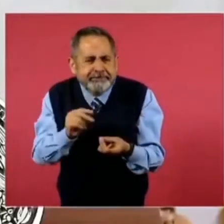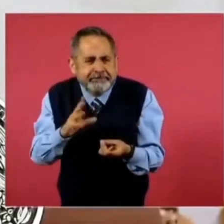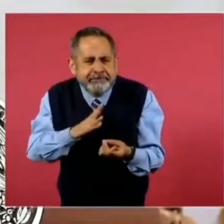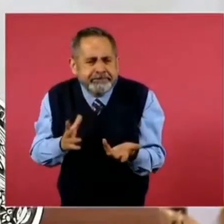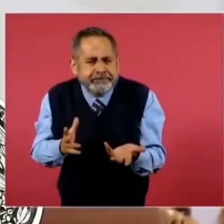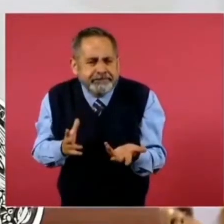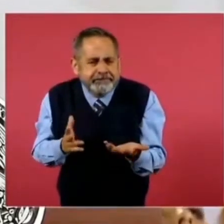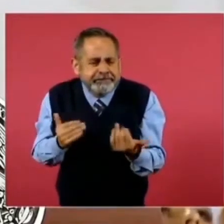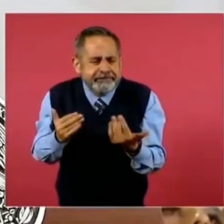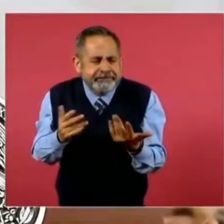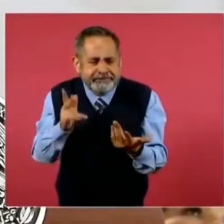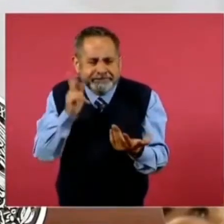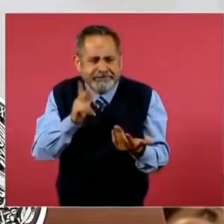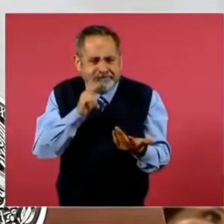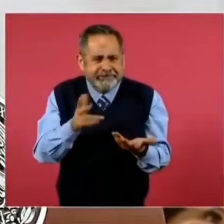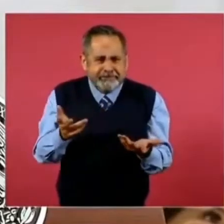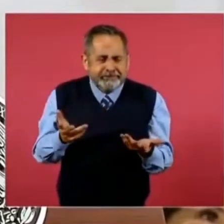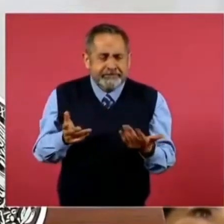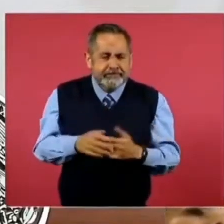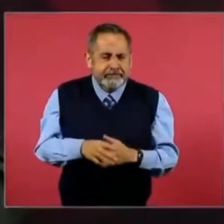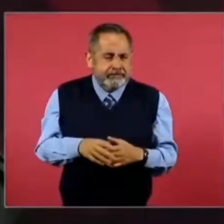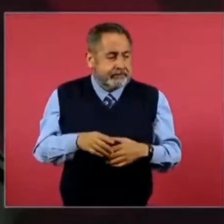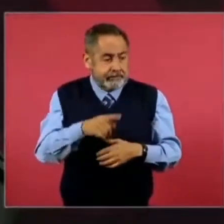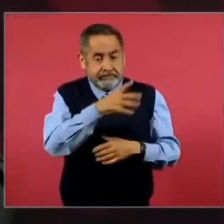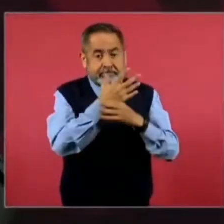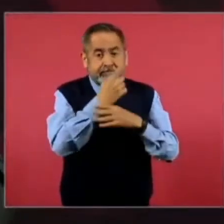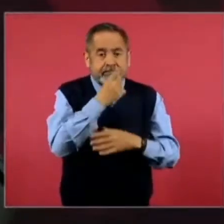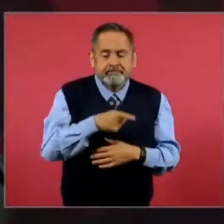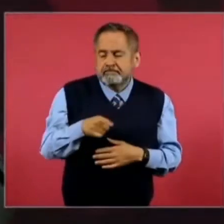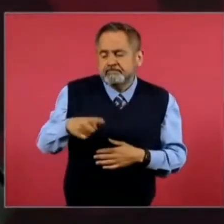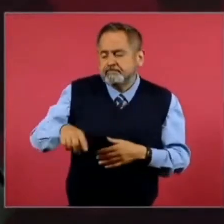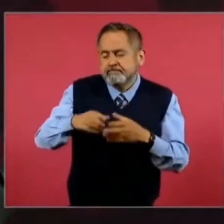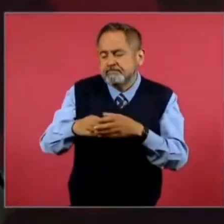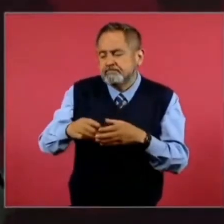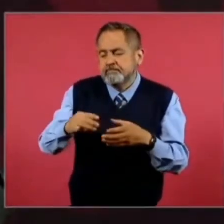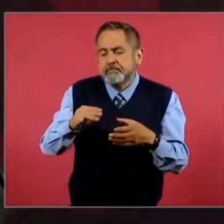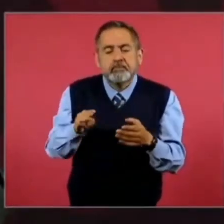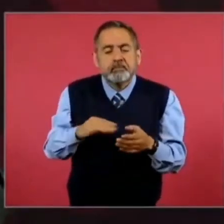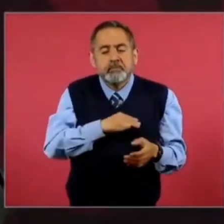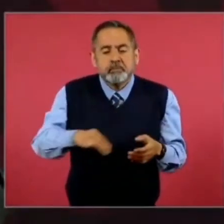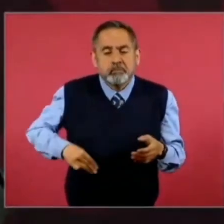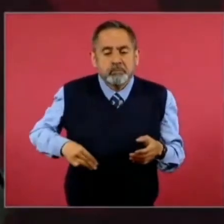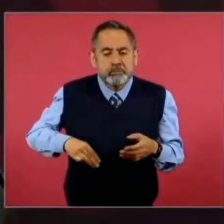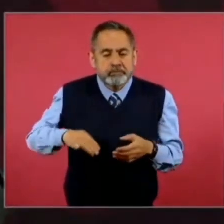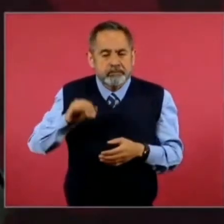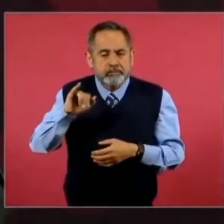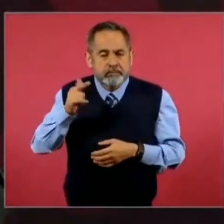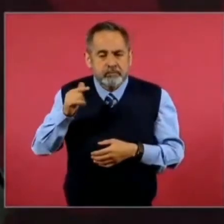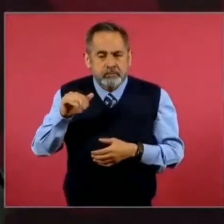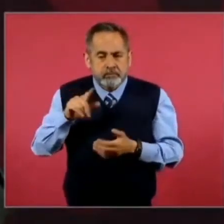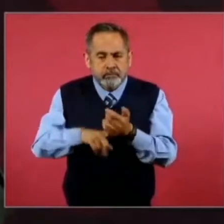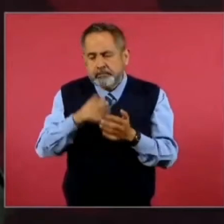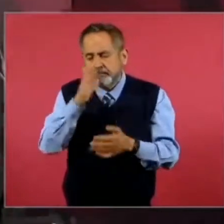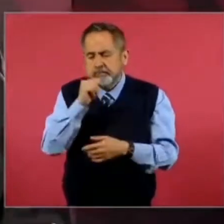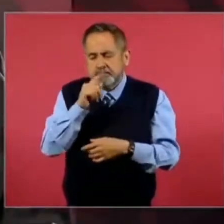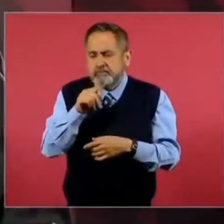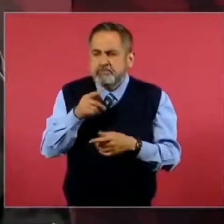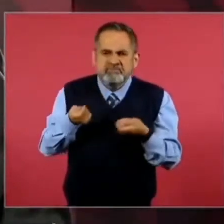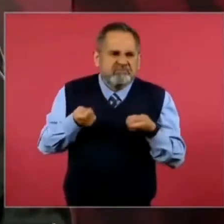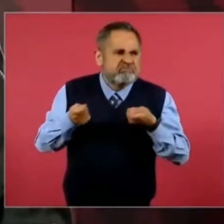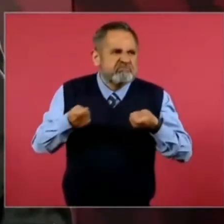no tenían posibilidad de llevar a cabo un operativo con esas características.